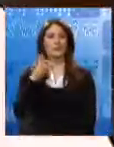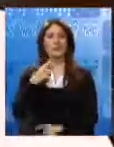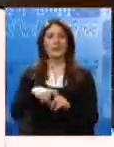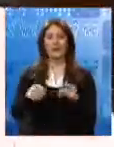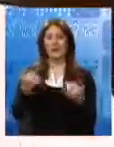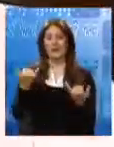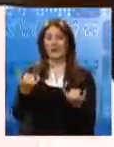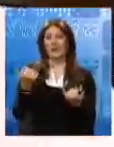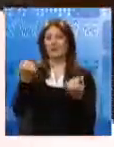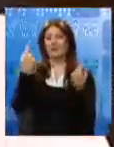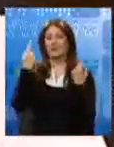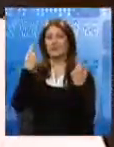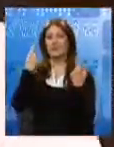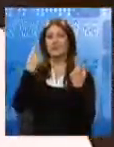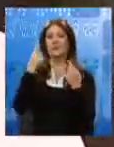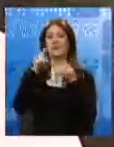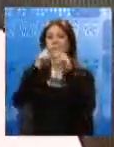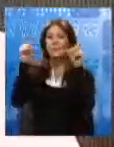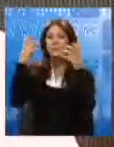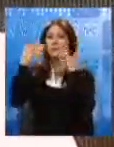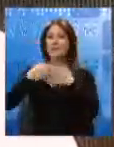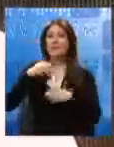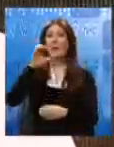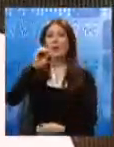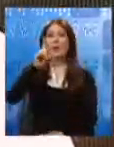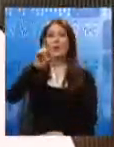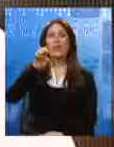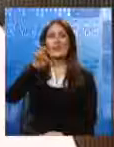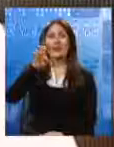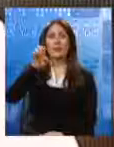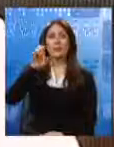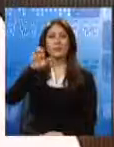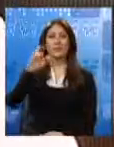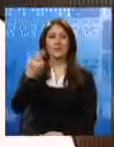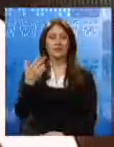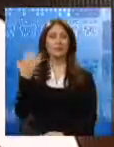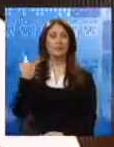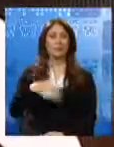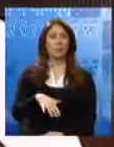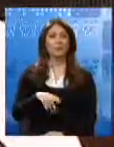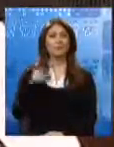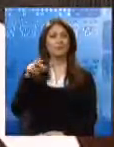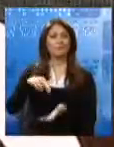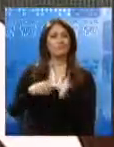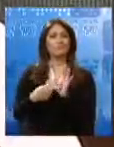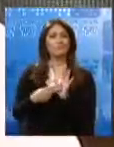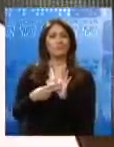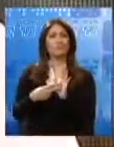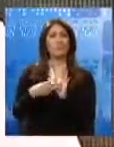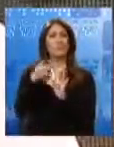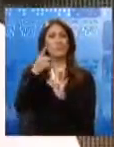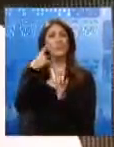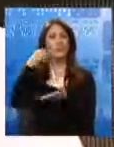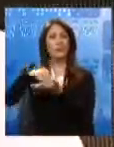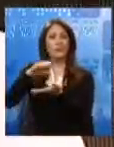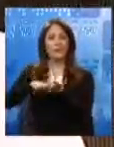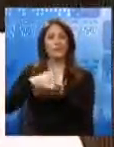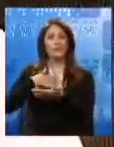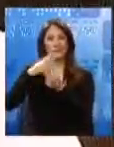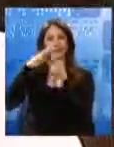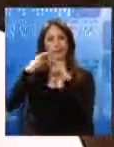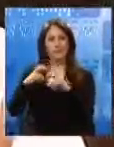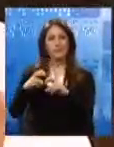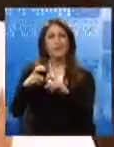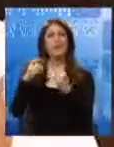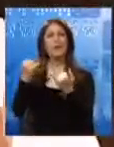el escándalo odebrecht por eso señores todo lo que digo de brecht debemos tenerlo con beneficio de inventario tomarlo con beneficio mental